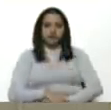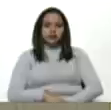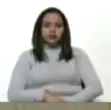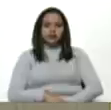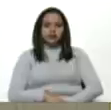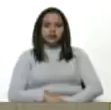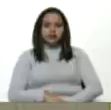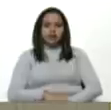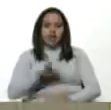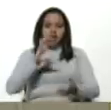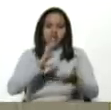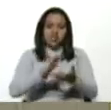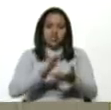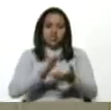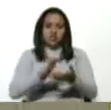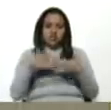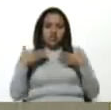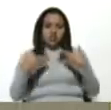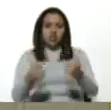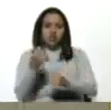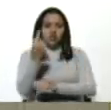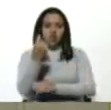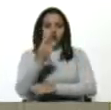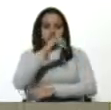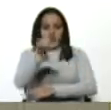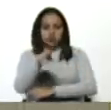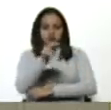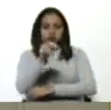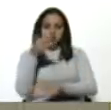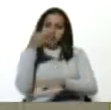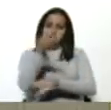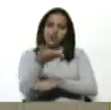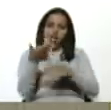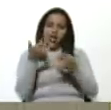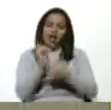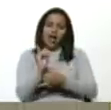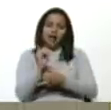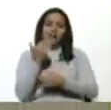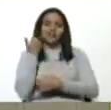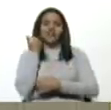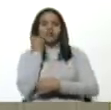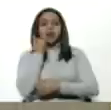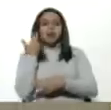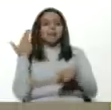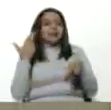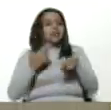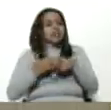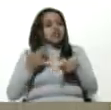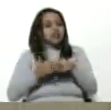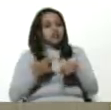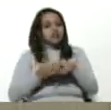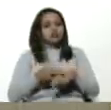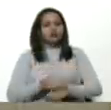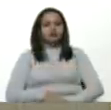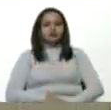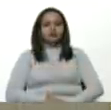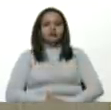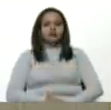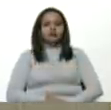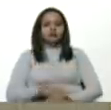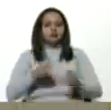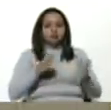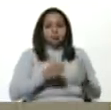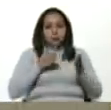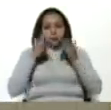al centro de salud el 11 de junio. Cuando acudió ya su situación estaba muy complicada, bueno, fue